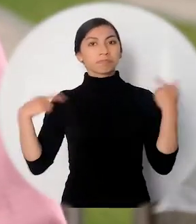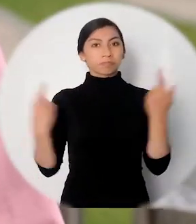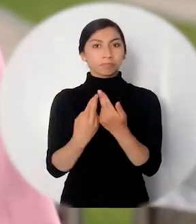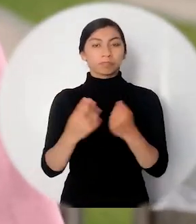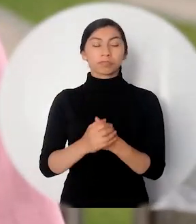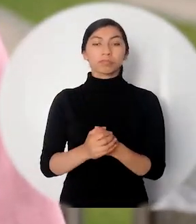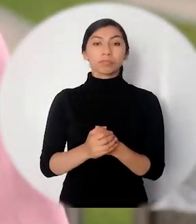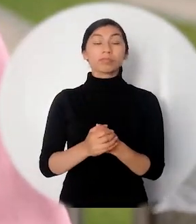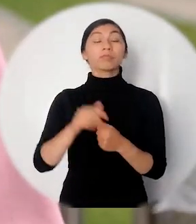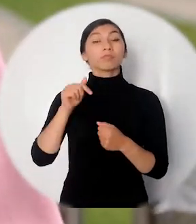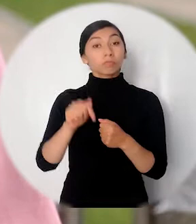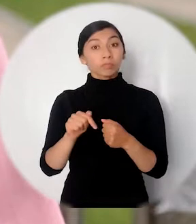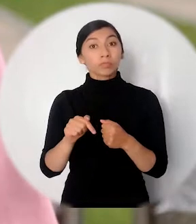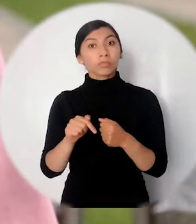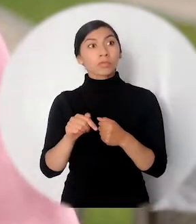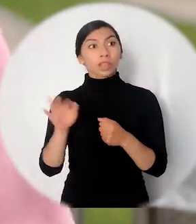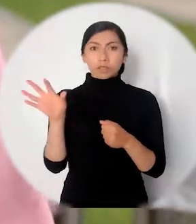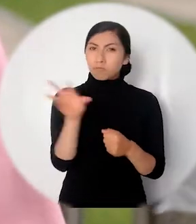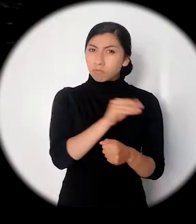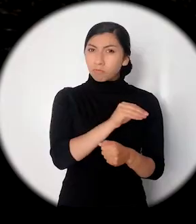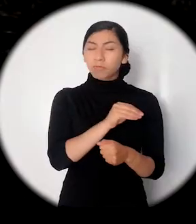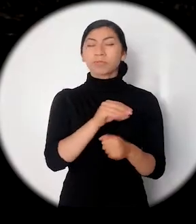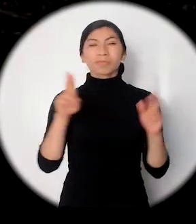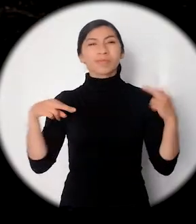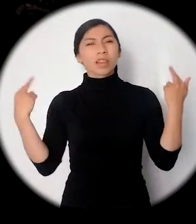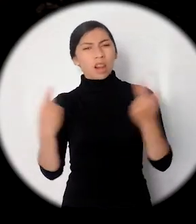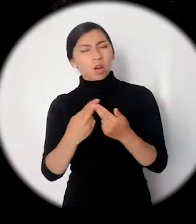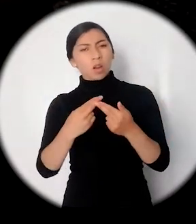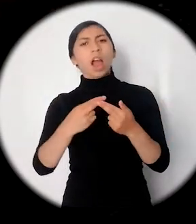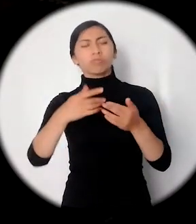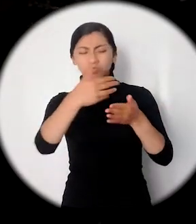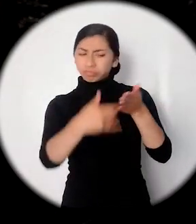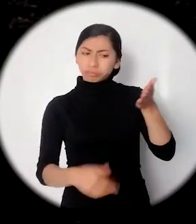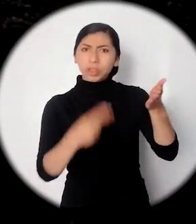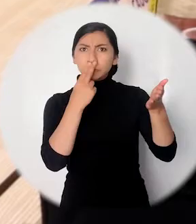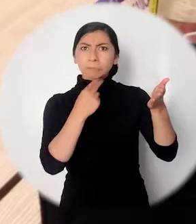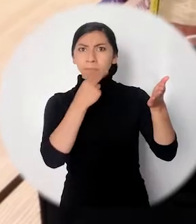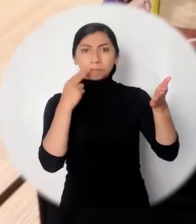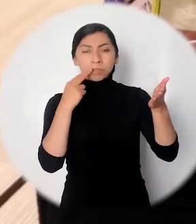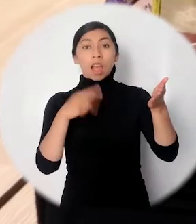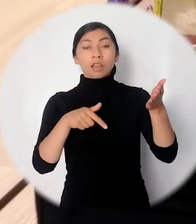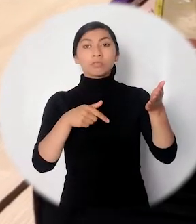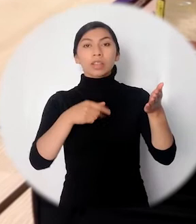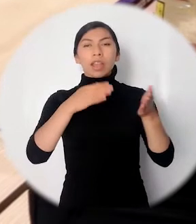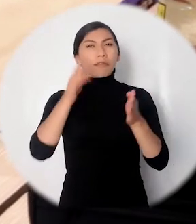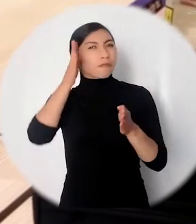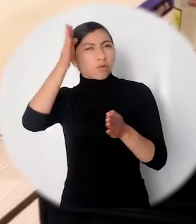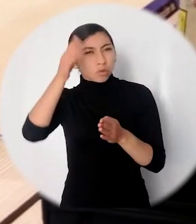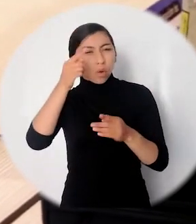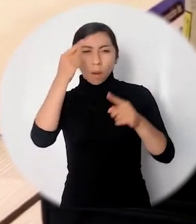regionales. Hemos logrado que en todos estos encuentros hayan habido compromisos a cumplir y que ya se